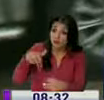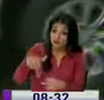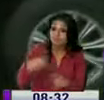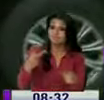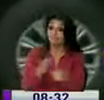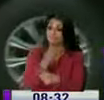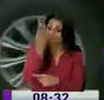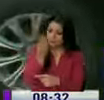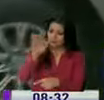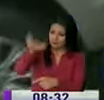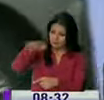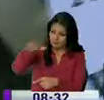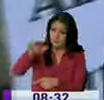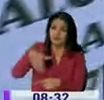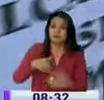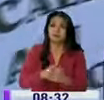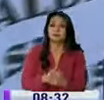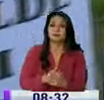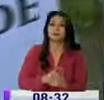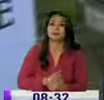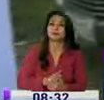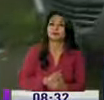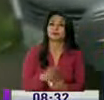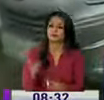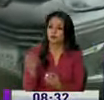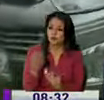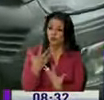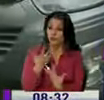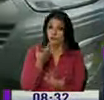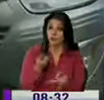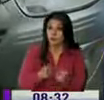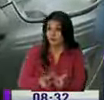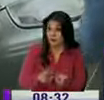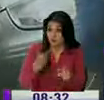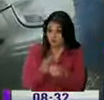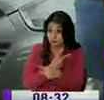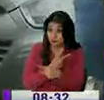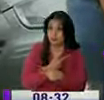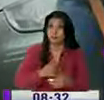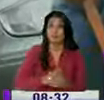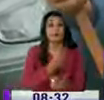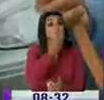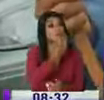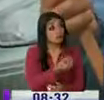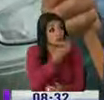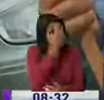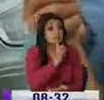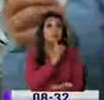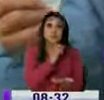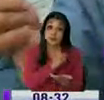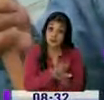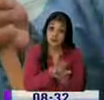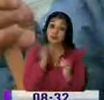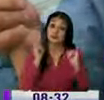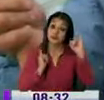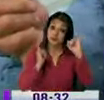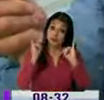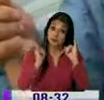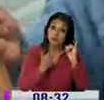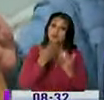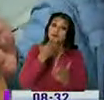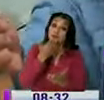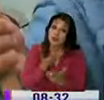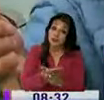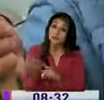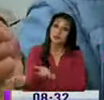señora, venga, por favor, acérquese un poquito. Cuénteme, muchos accidentes también deben haber aquí. Buenos días, señores, y les agradezco por